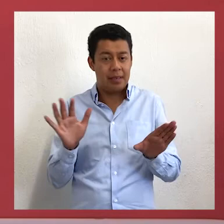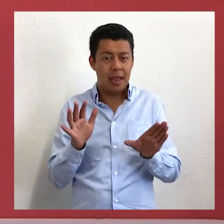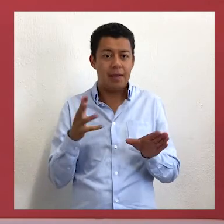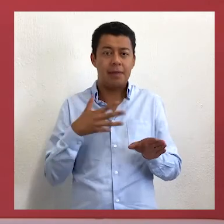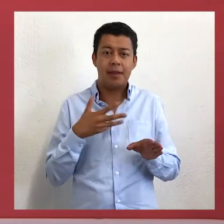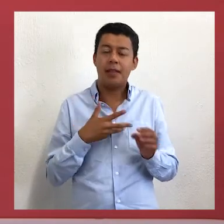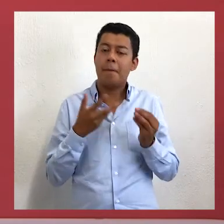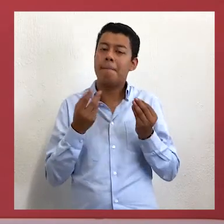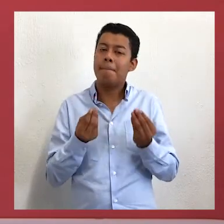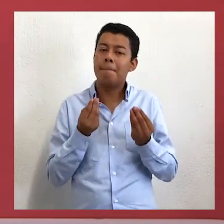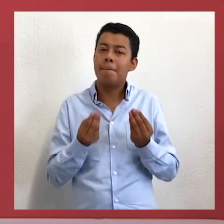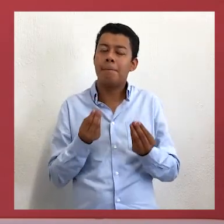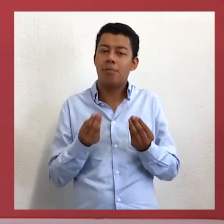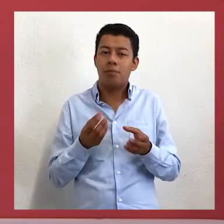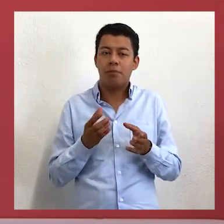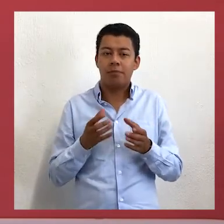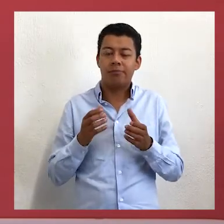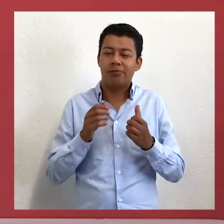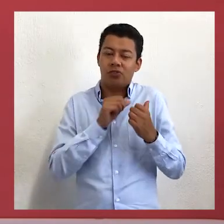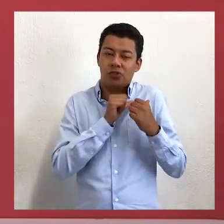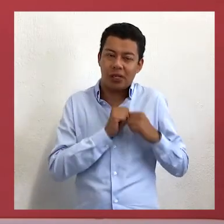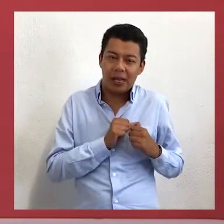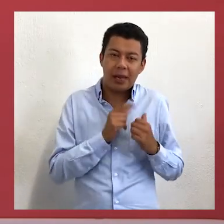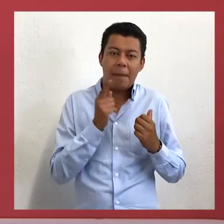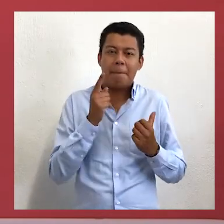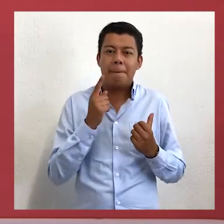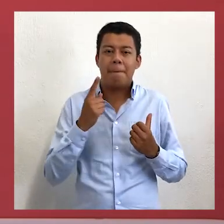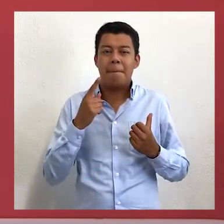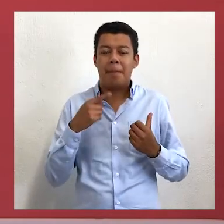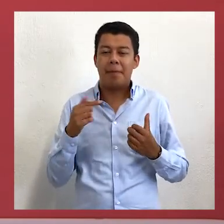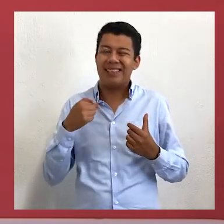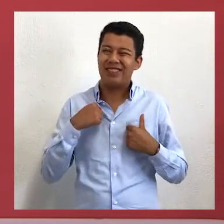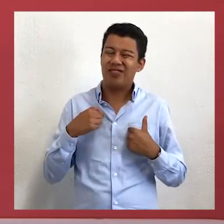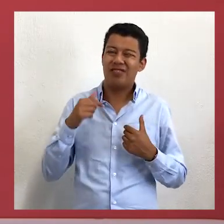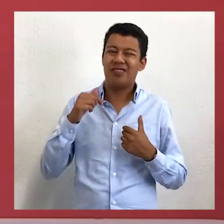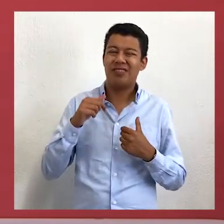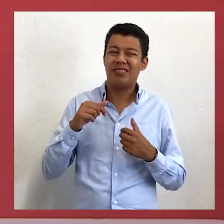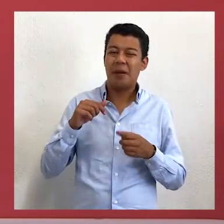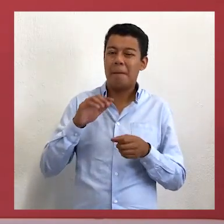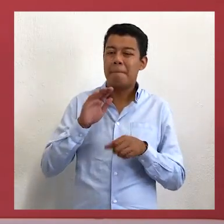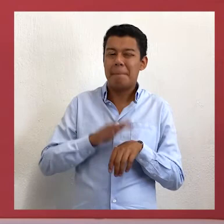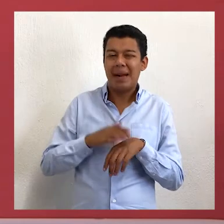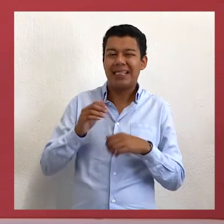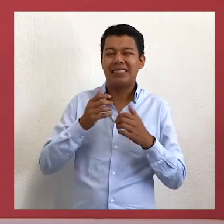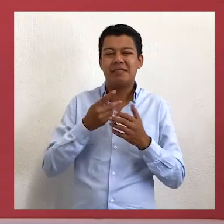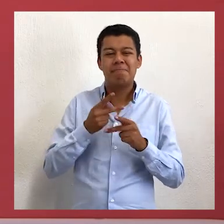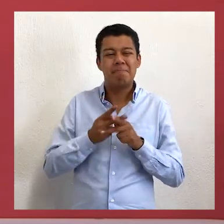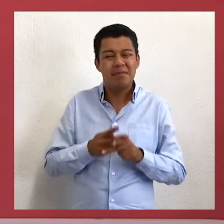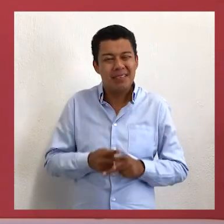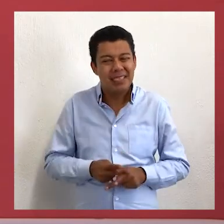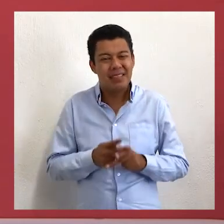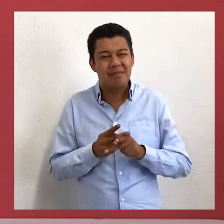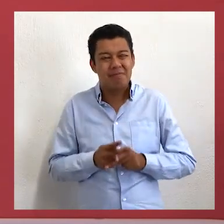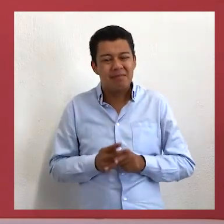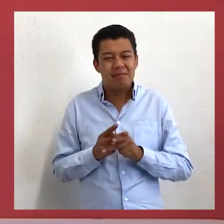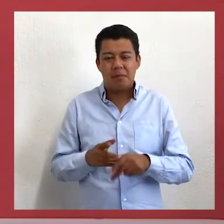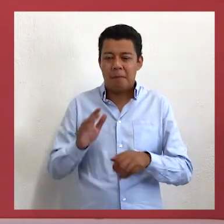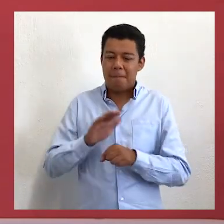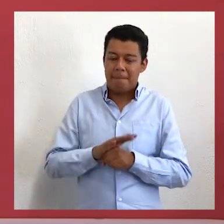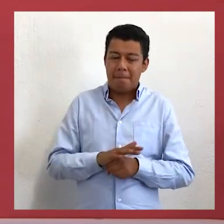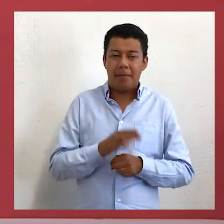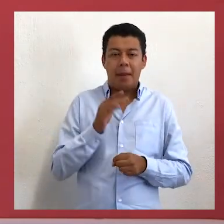carga con los cambios físicos para que yo todavía llegue y le incremente con las